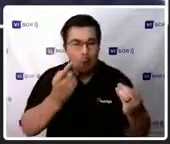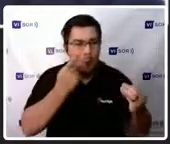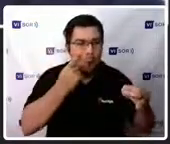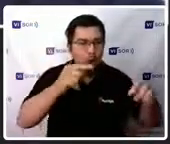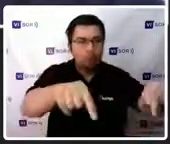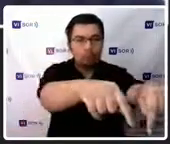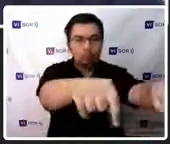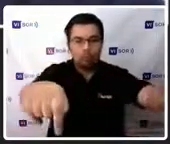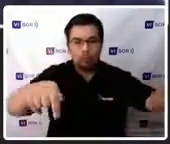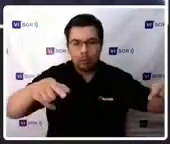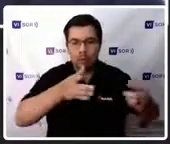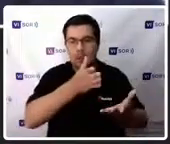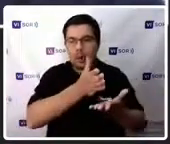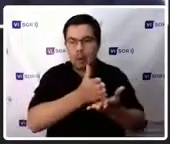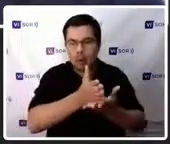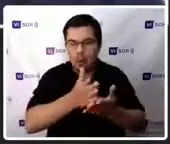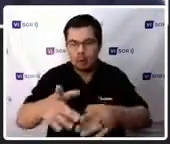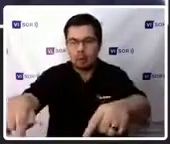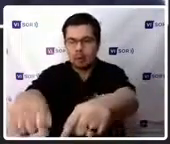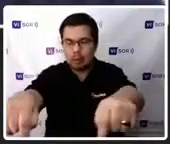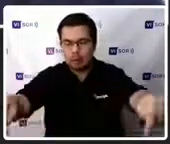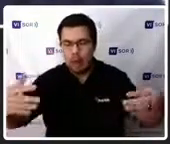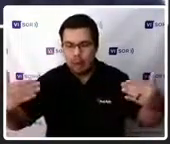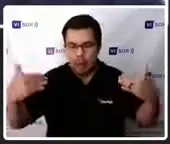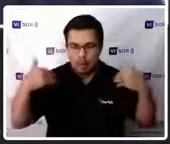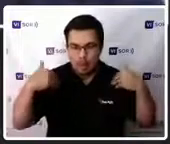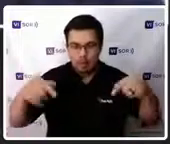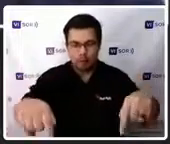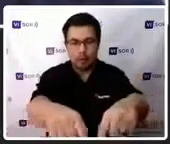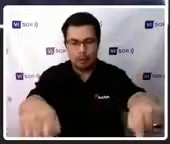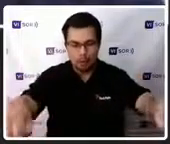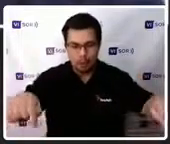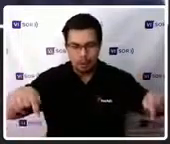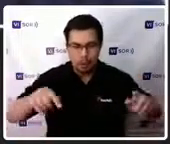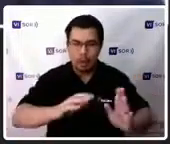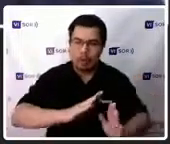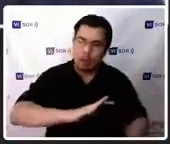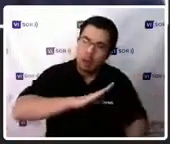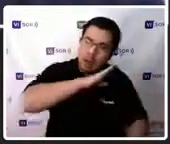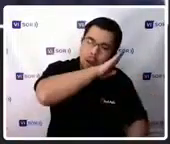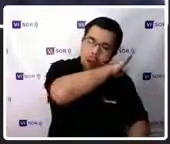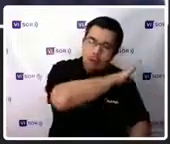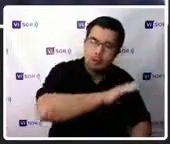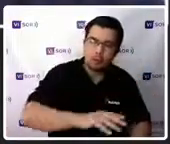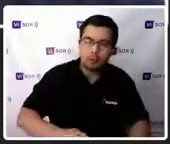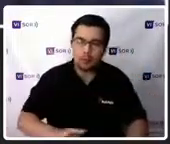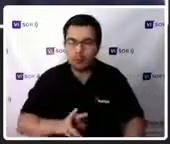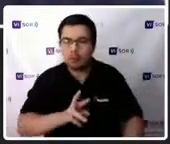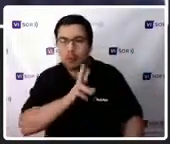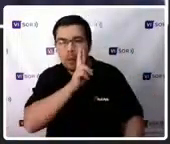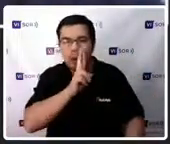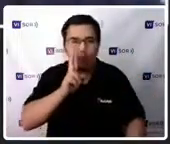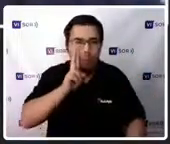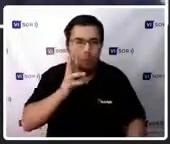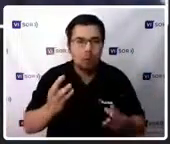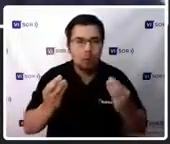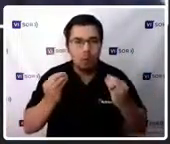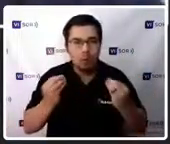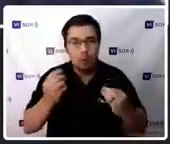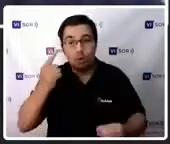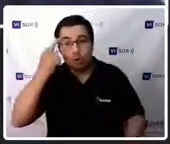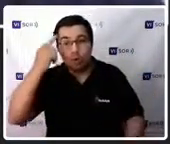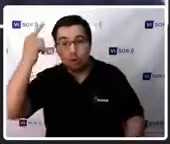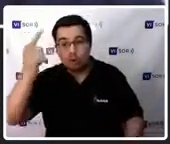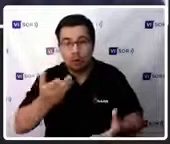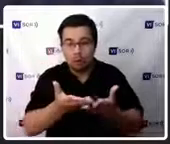de prácticas que tenemos, de habitaciones, de restaurantes. Yo creo que van a estar felices los directores de poder mostrarle a